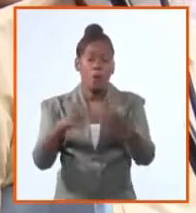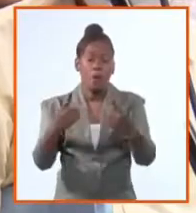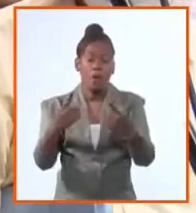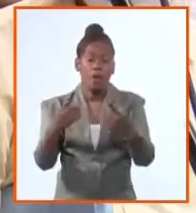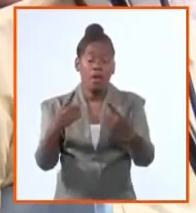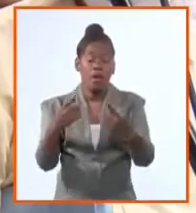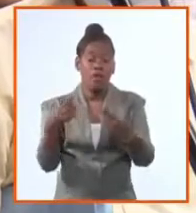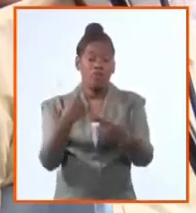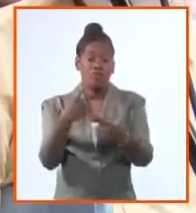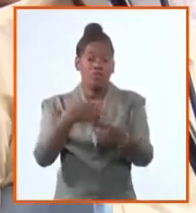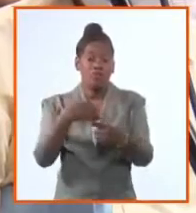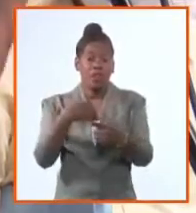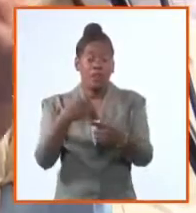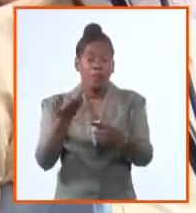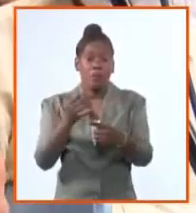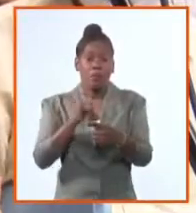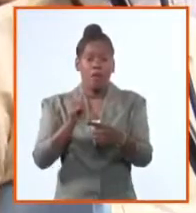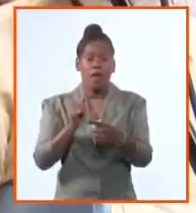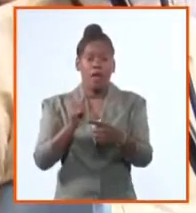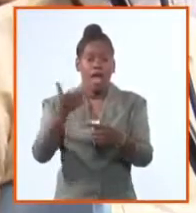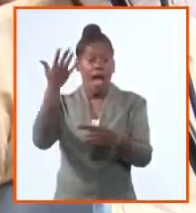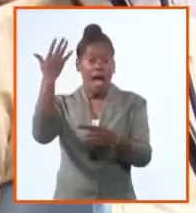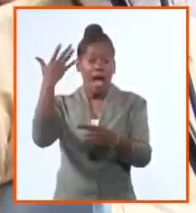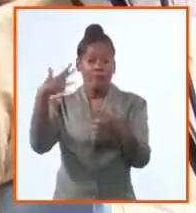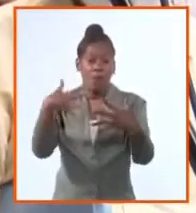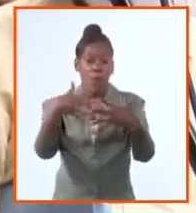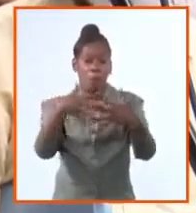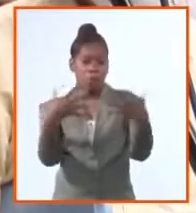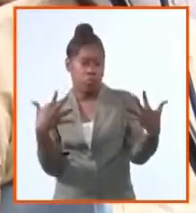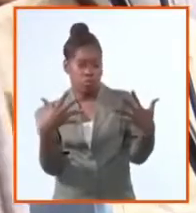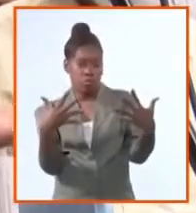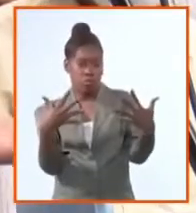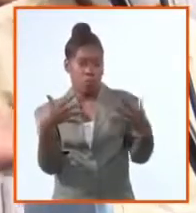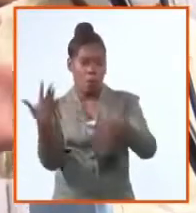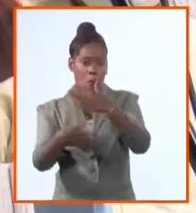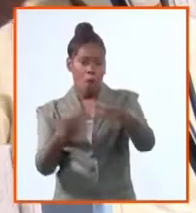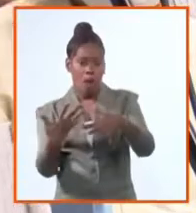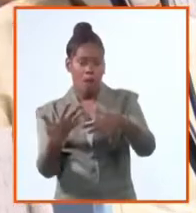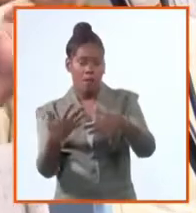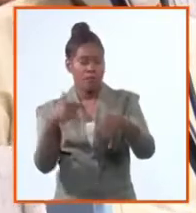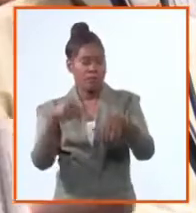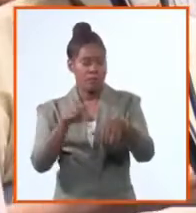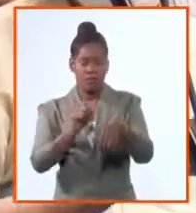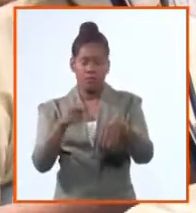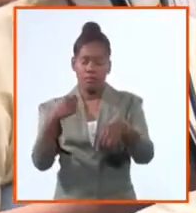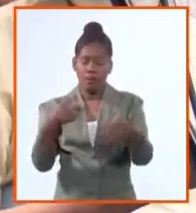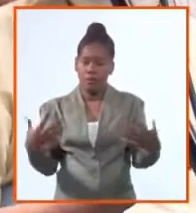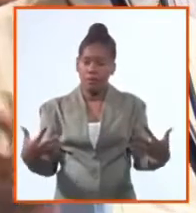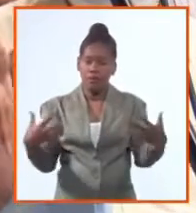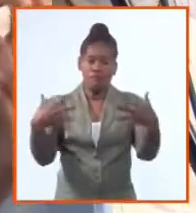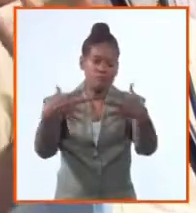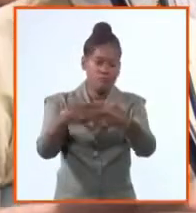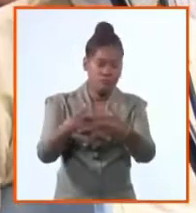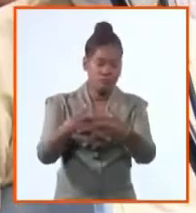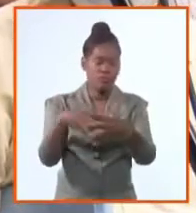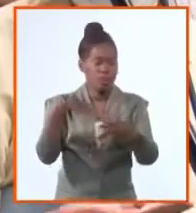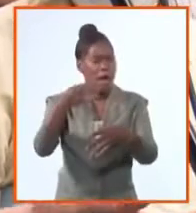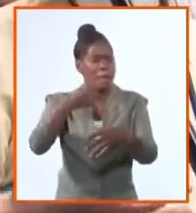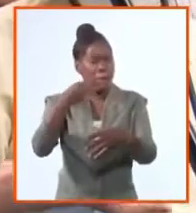años, el verticalismo de la ciencia, que aún lo tenemos, con su perdón, en materia de dirección, de